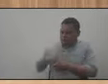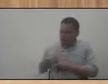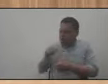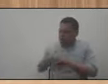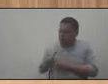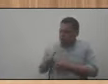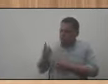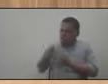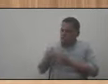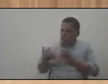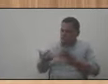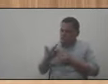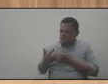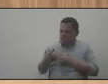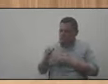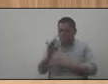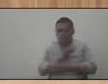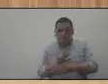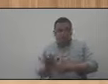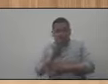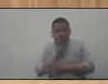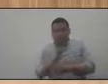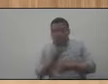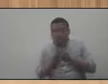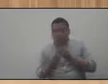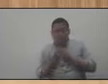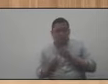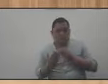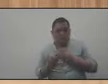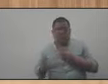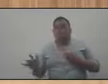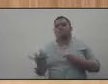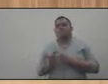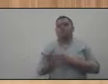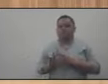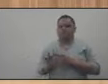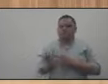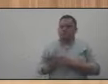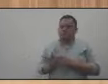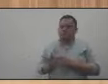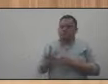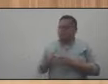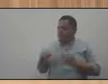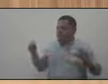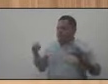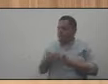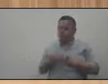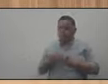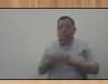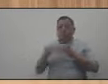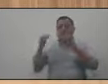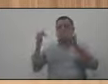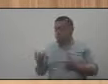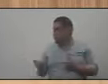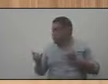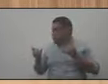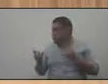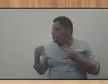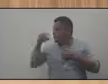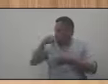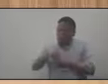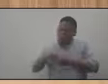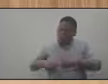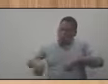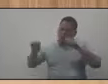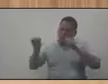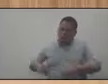de un software que no ha sido fácil y que aún estamos en la implementación de módulos y ajustes, pero que hoy por hoy hacen